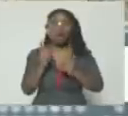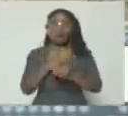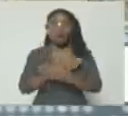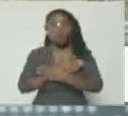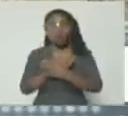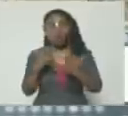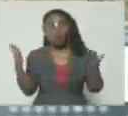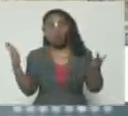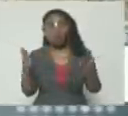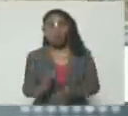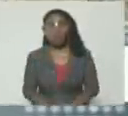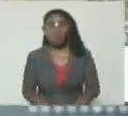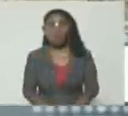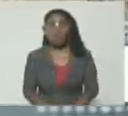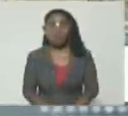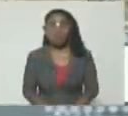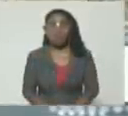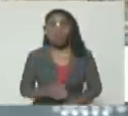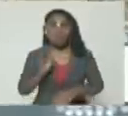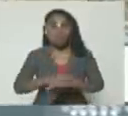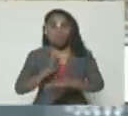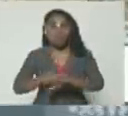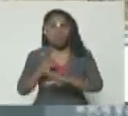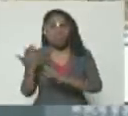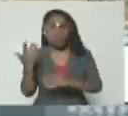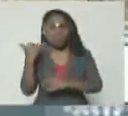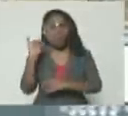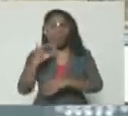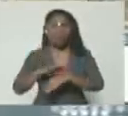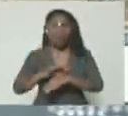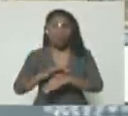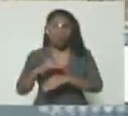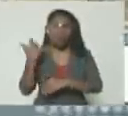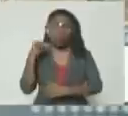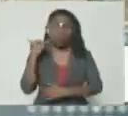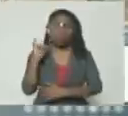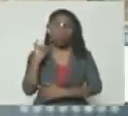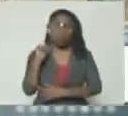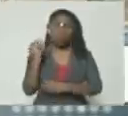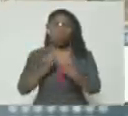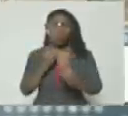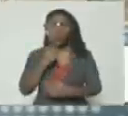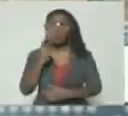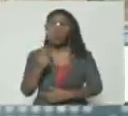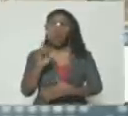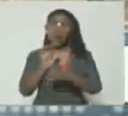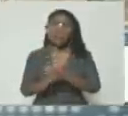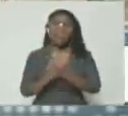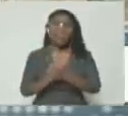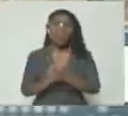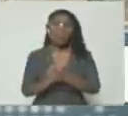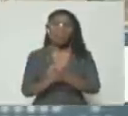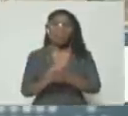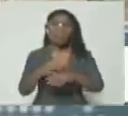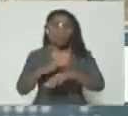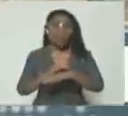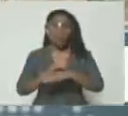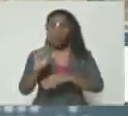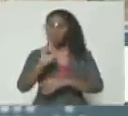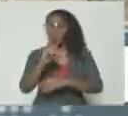solidarios. Porque carne hay, como diría un amigo mío, por carne no se